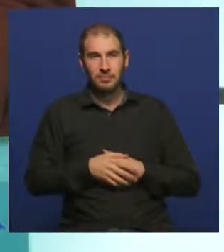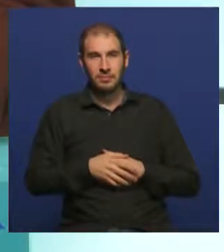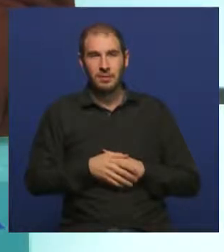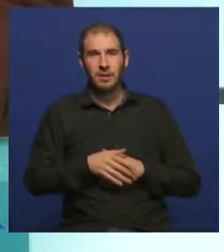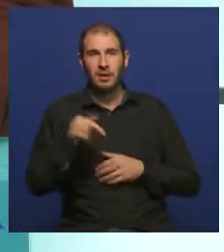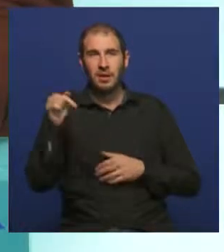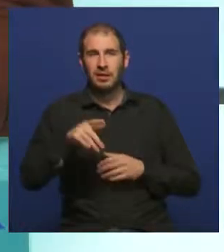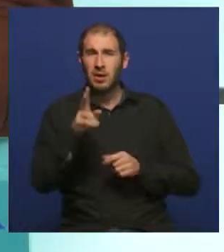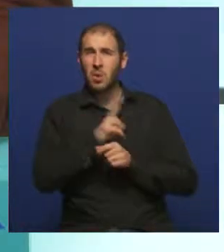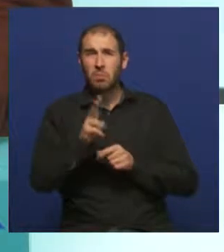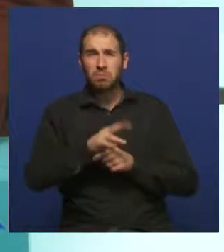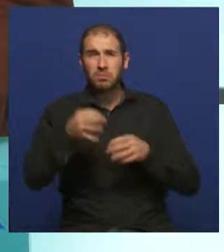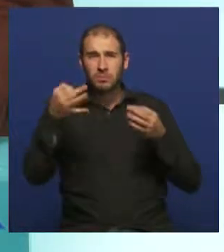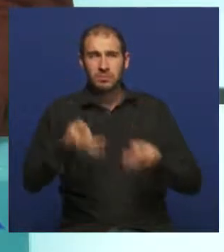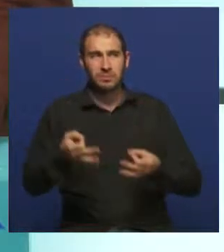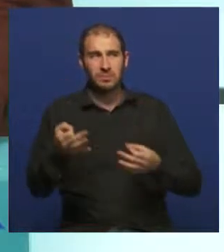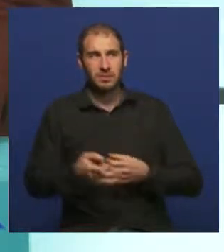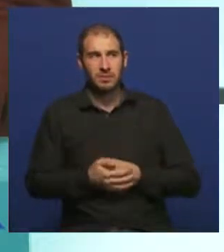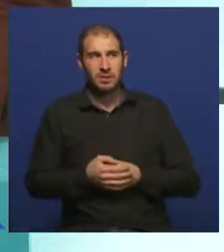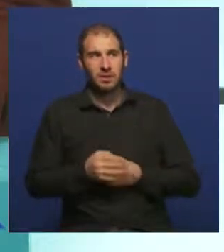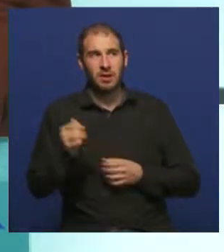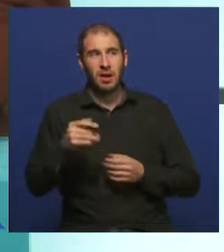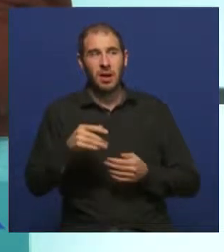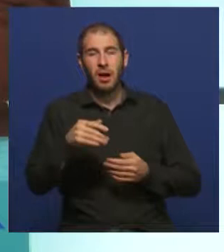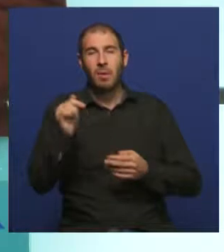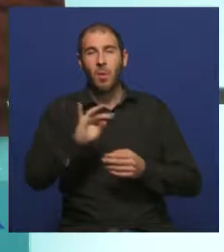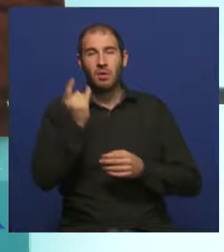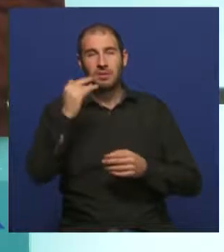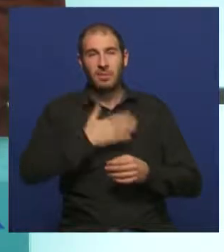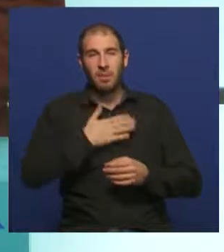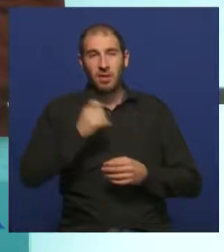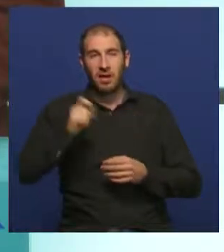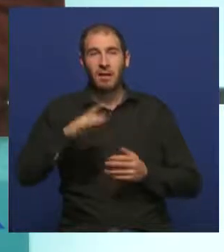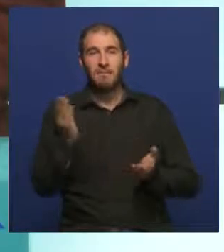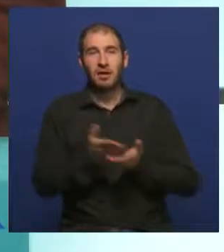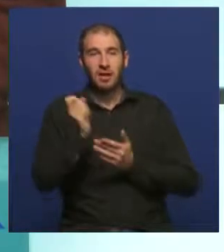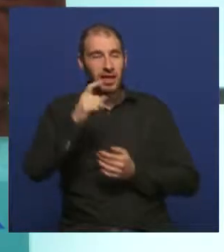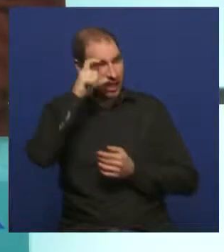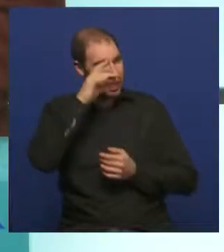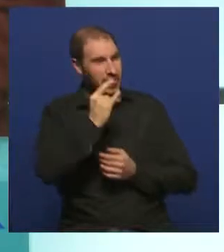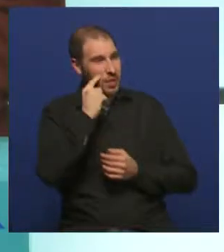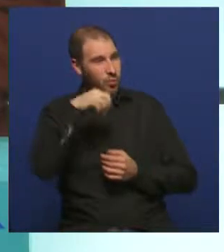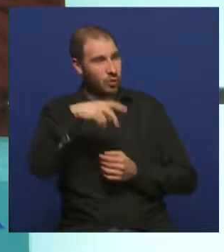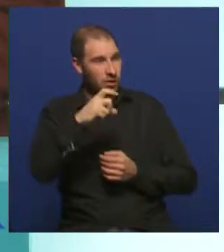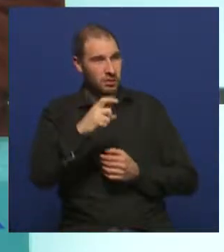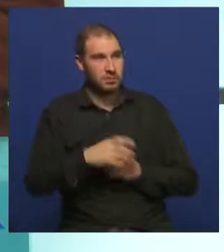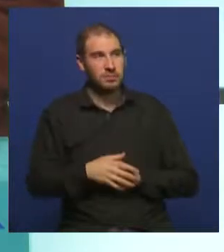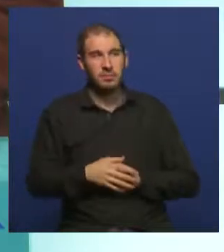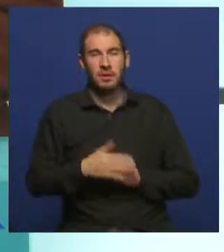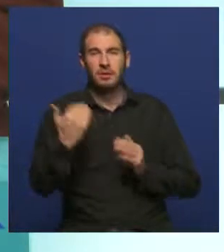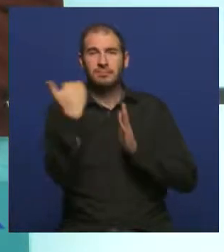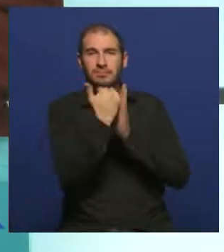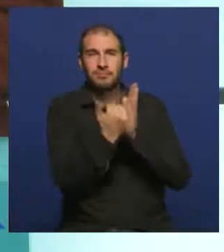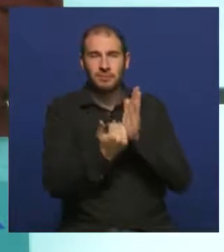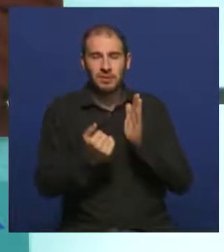bien cuidados y editados. Esta es una publicación de nuestra universidad, de nuestra facultad. Ediunc. Y